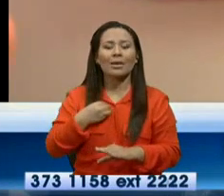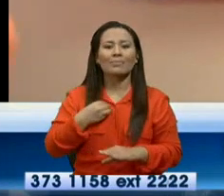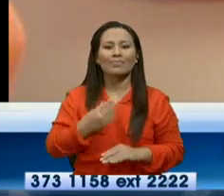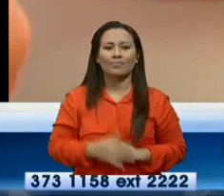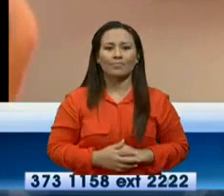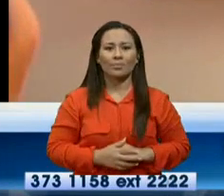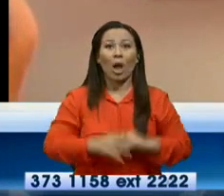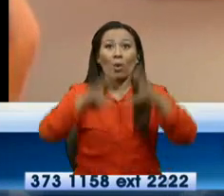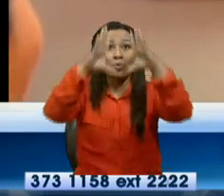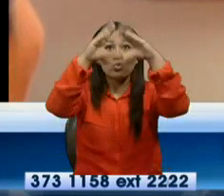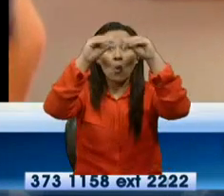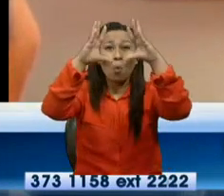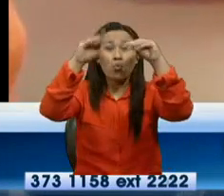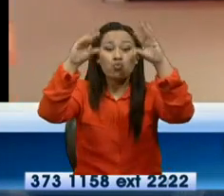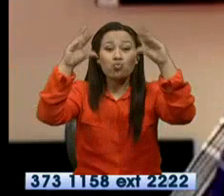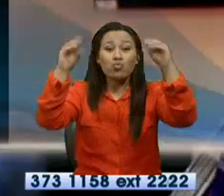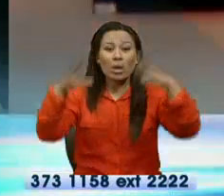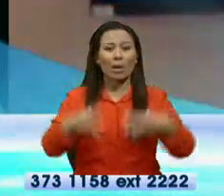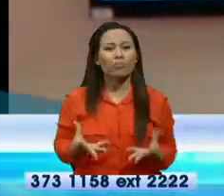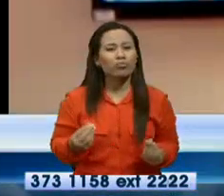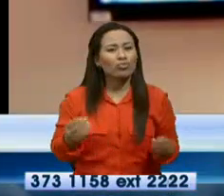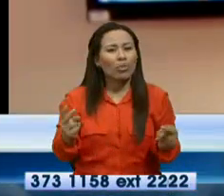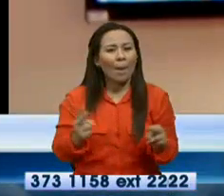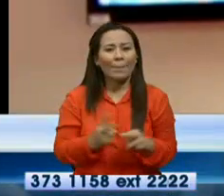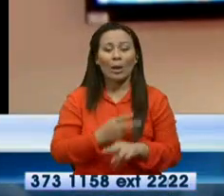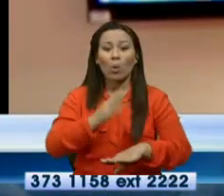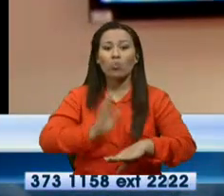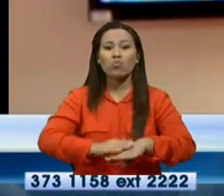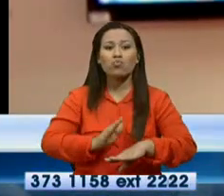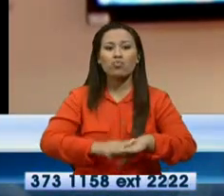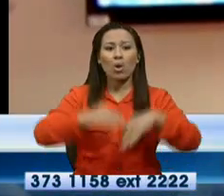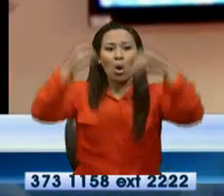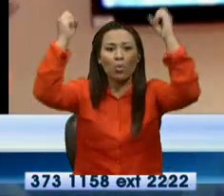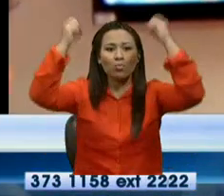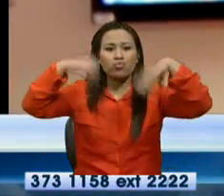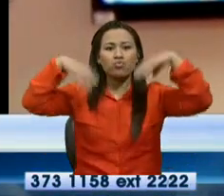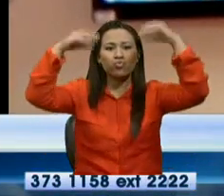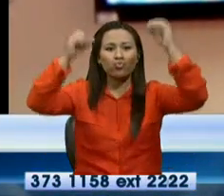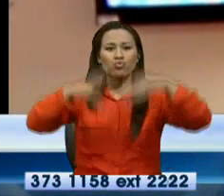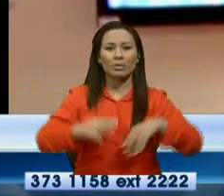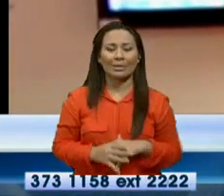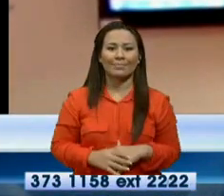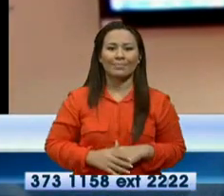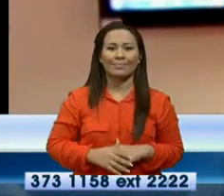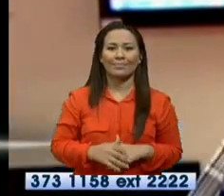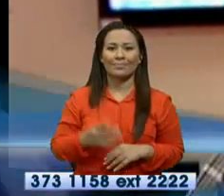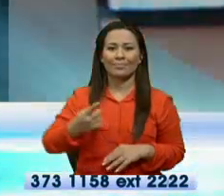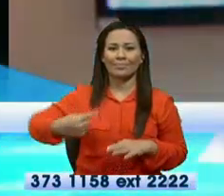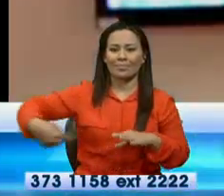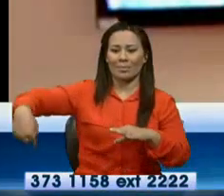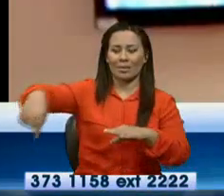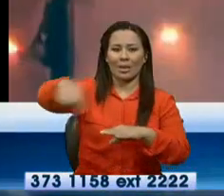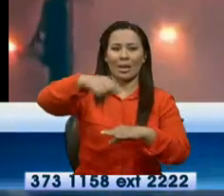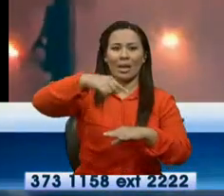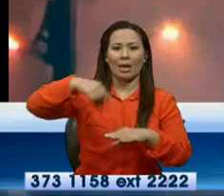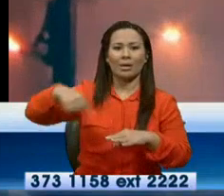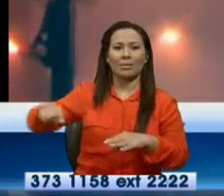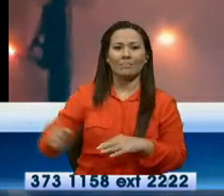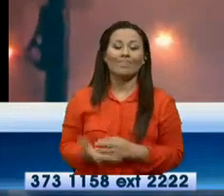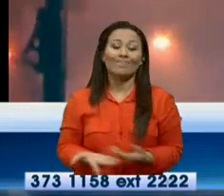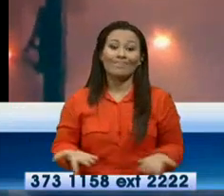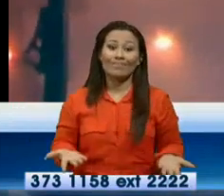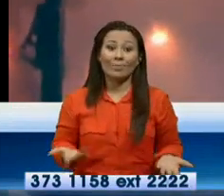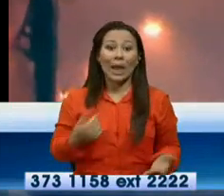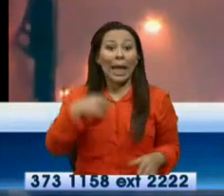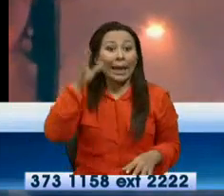descenso de nubosidad de mal tiempo proveniente de un sistema pluviogenético llamado zona de convergencia intertropical. E indicó que